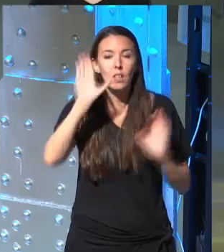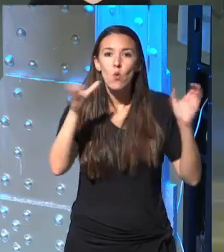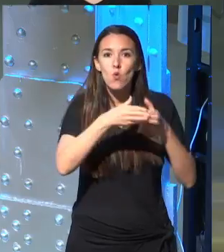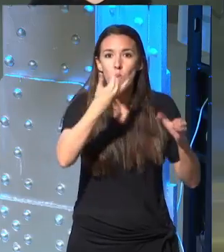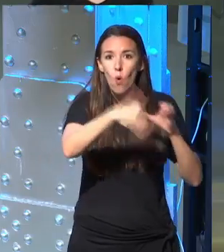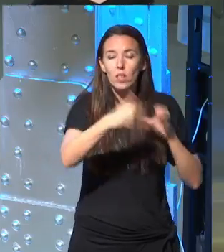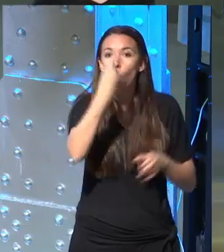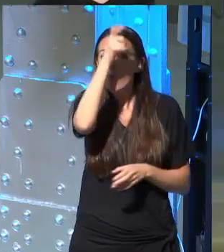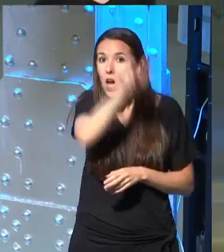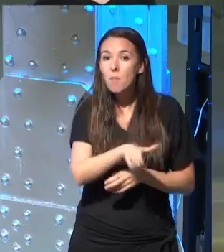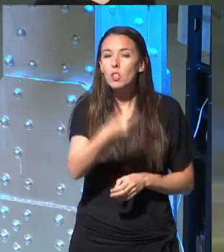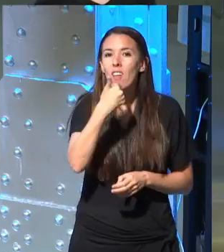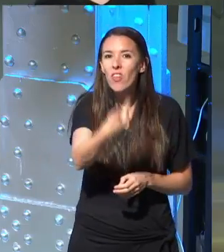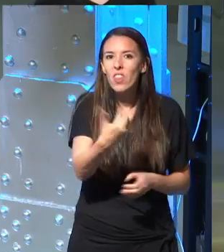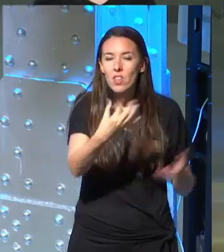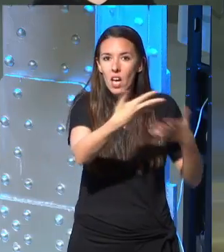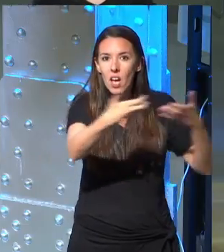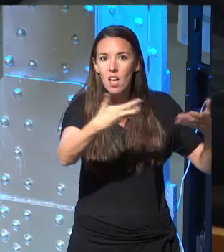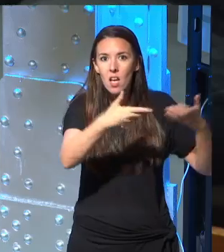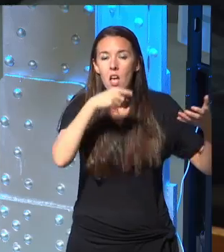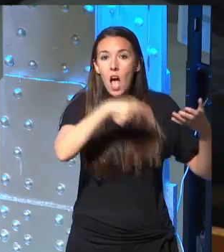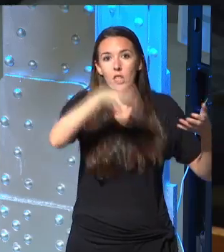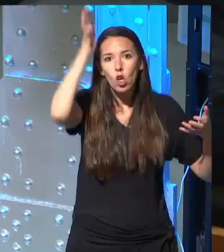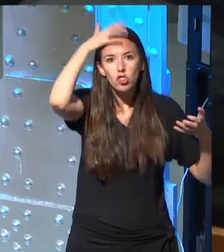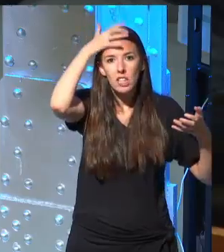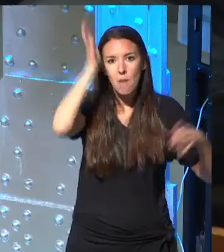este de WhatsApp fue una persona que puso: esto ha sido el Trump.